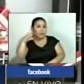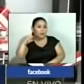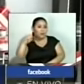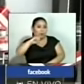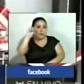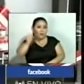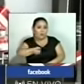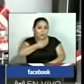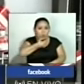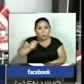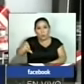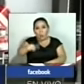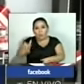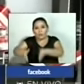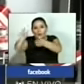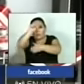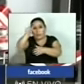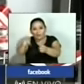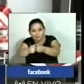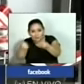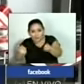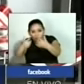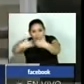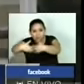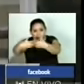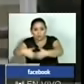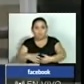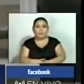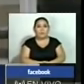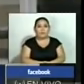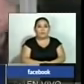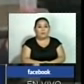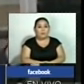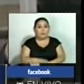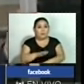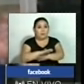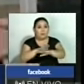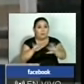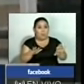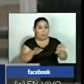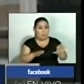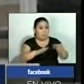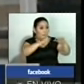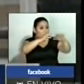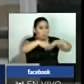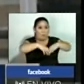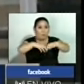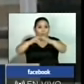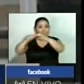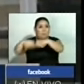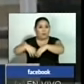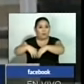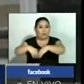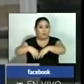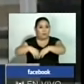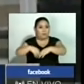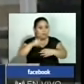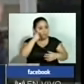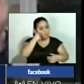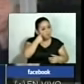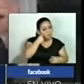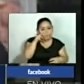diario digital Confidencial. Decidieron destruir y ejecutar la destrucción, la